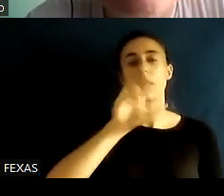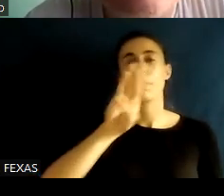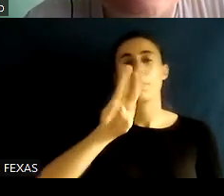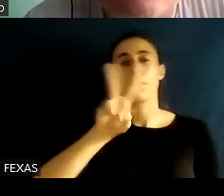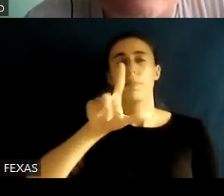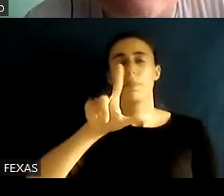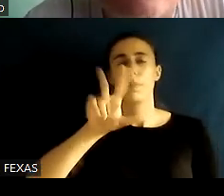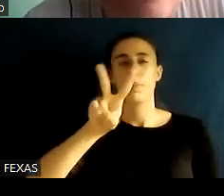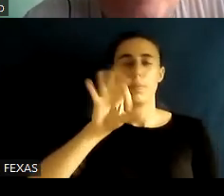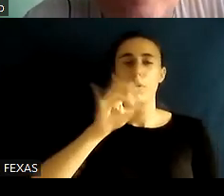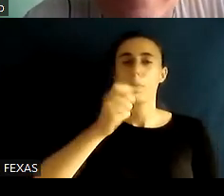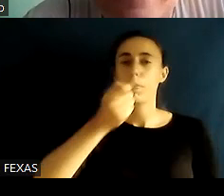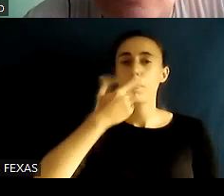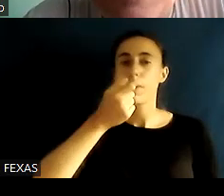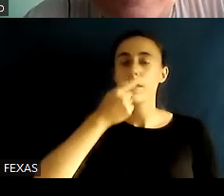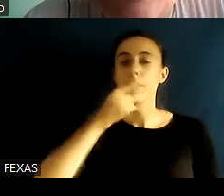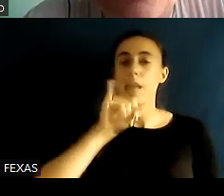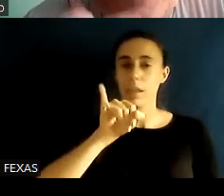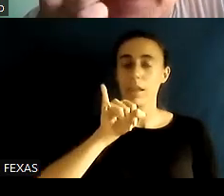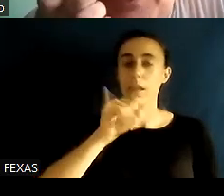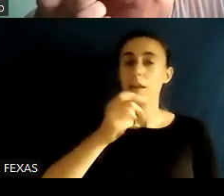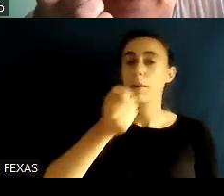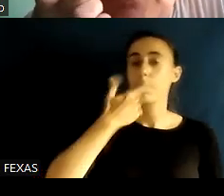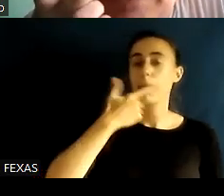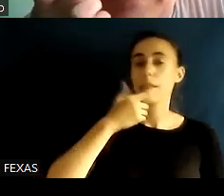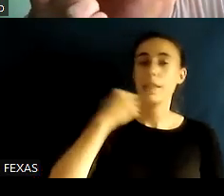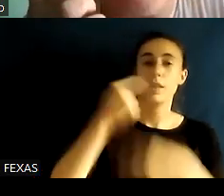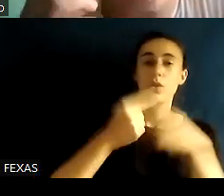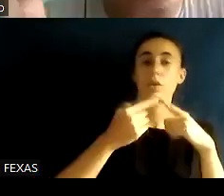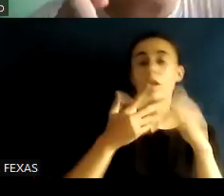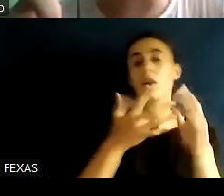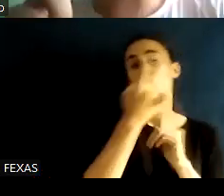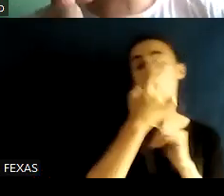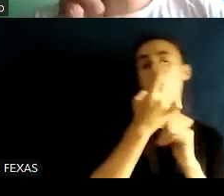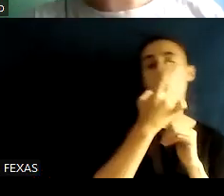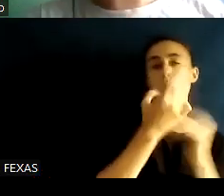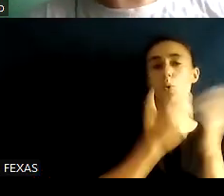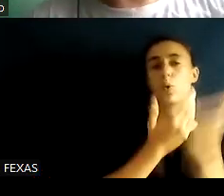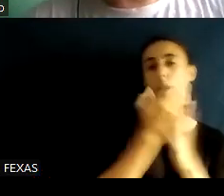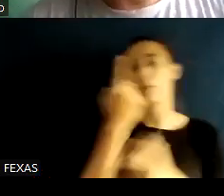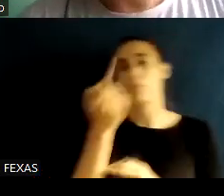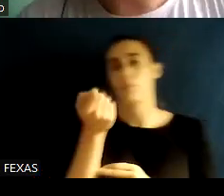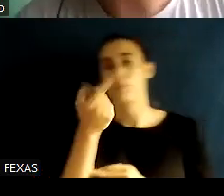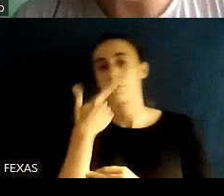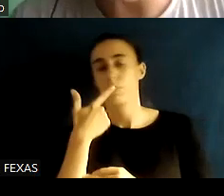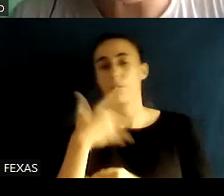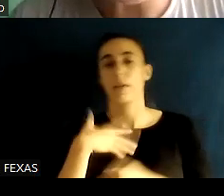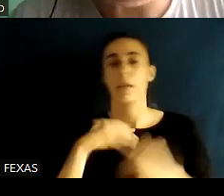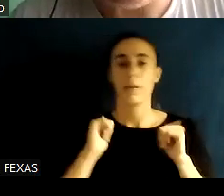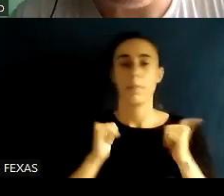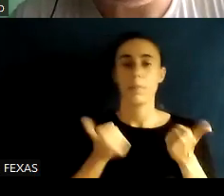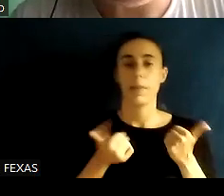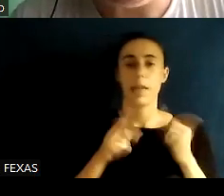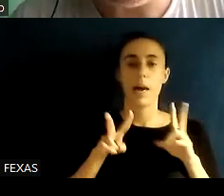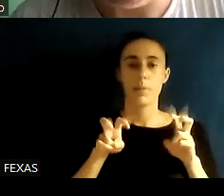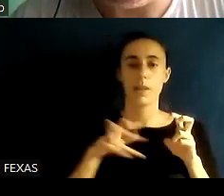cápsulas. La dosis diaria recomendada, sobre todo en mantenimiento, es una cápsula al día, pero podemos empezar con dosis de choque, aumentando esa dosis